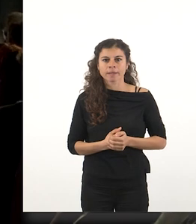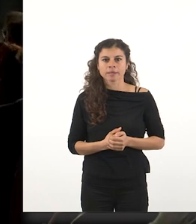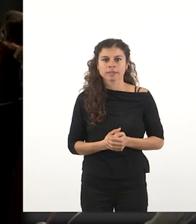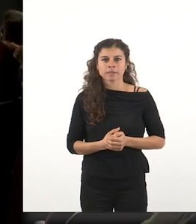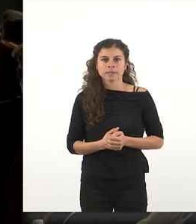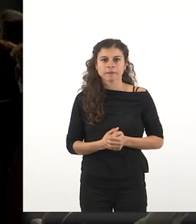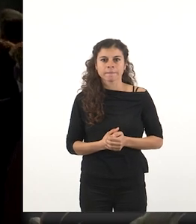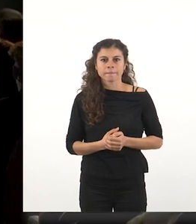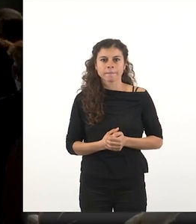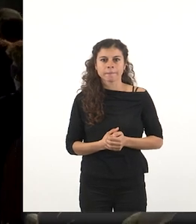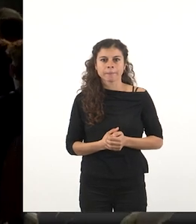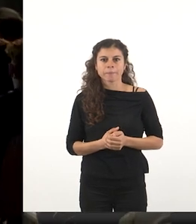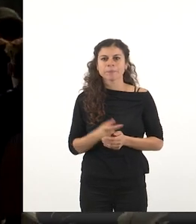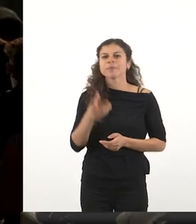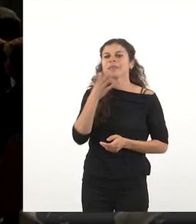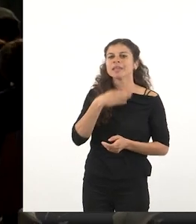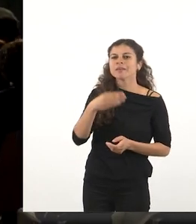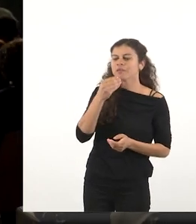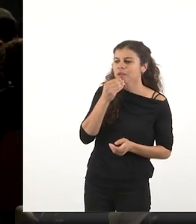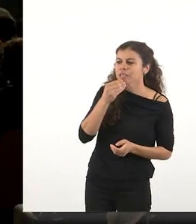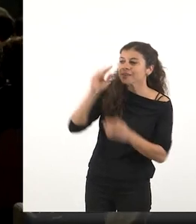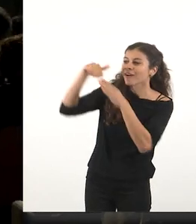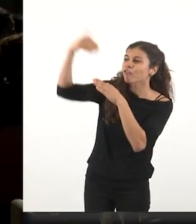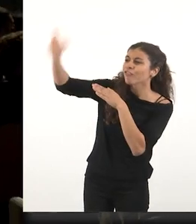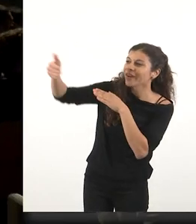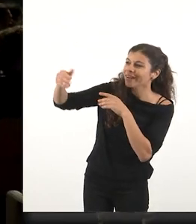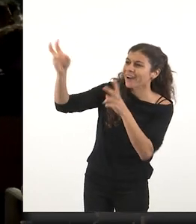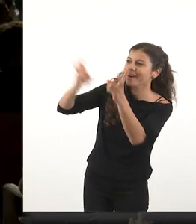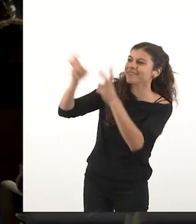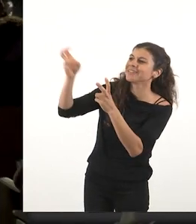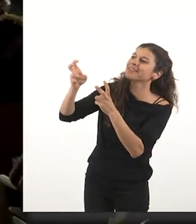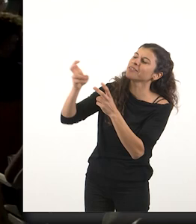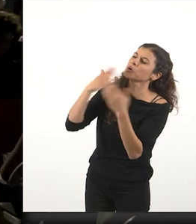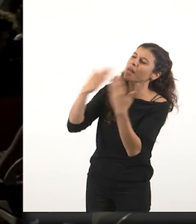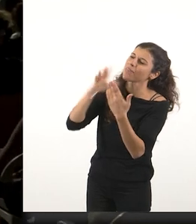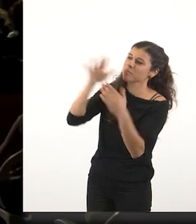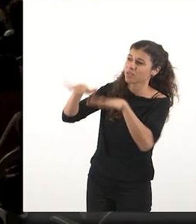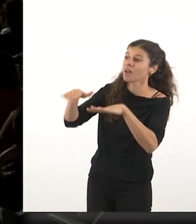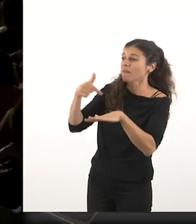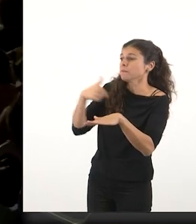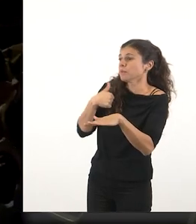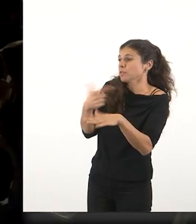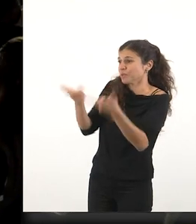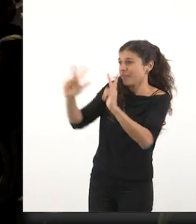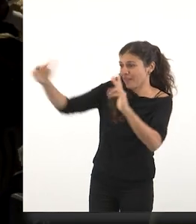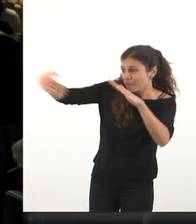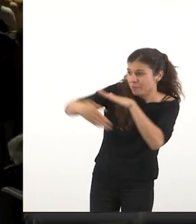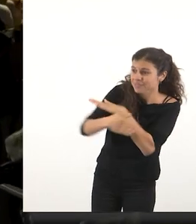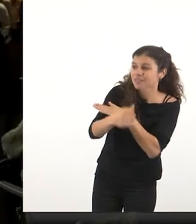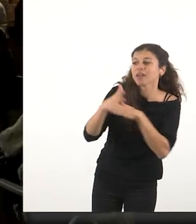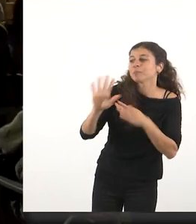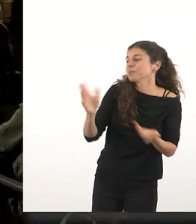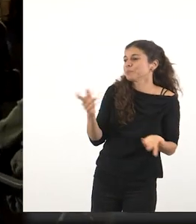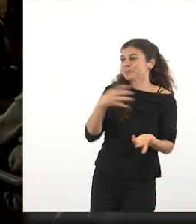esta obra. Qué bonita soy que habéis quedado fuera. Gracias por quedaros. Yo por mí dejaba pasar, pero con los protocolos no se